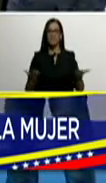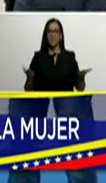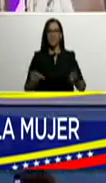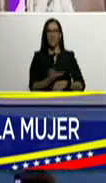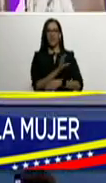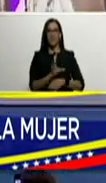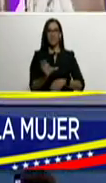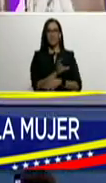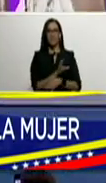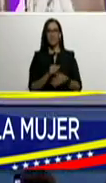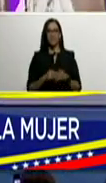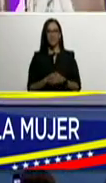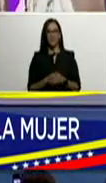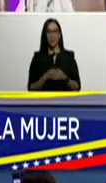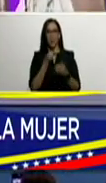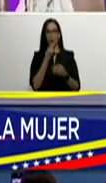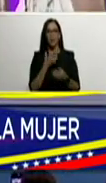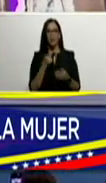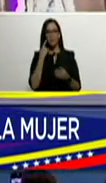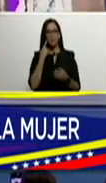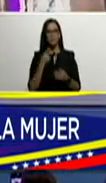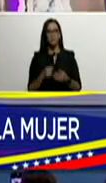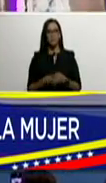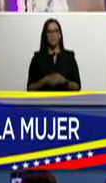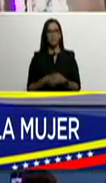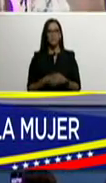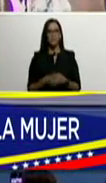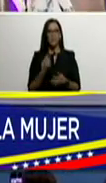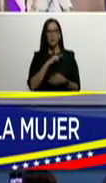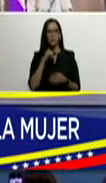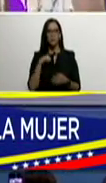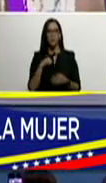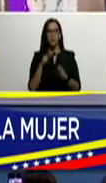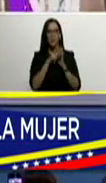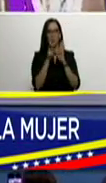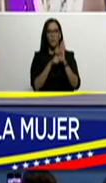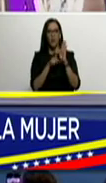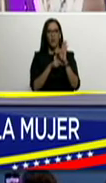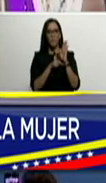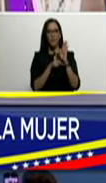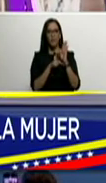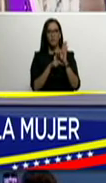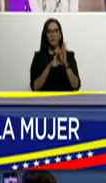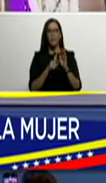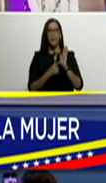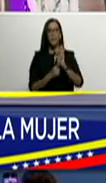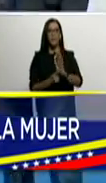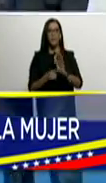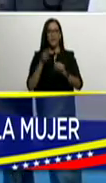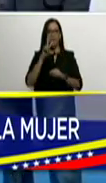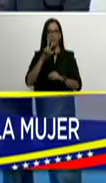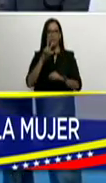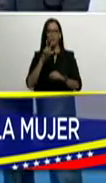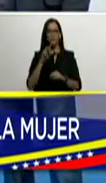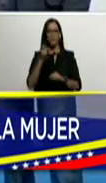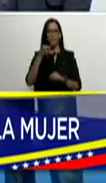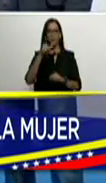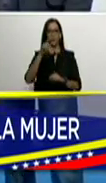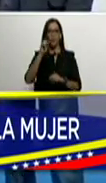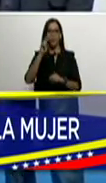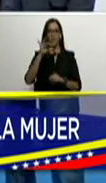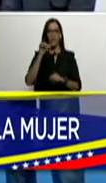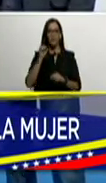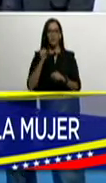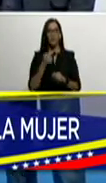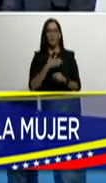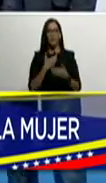serenata, pues, allí en la Basílica. Qué bueno. Mira, nosotros en el programa presentamos a dos glorias, y